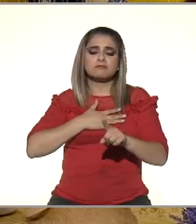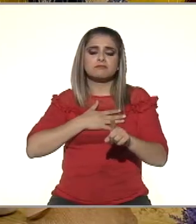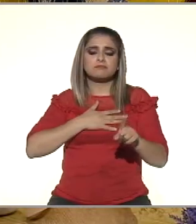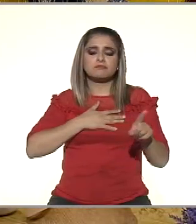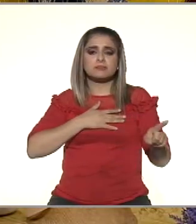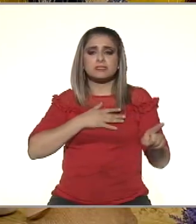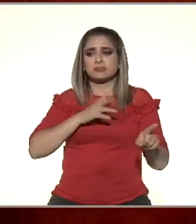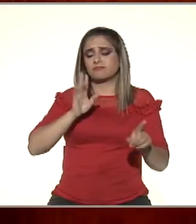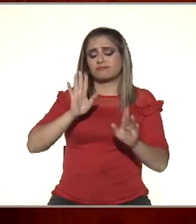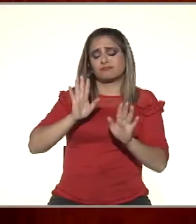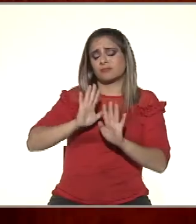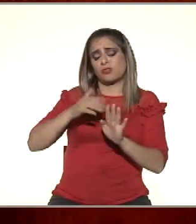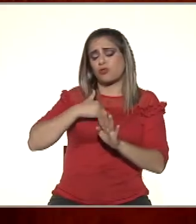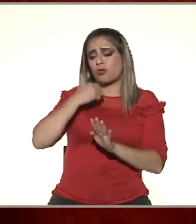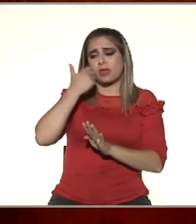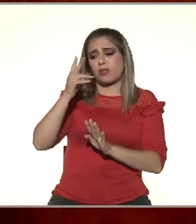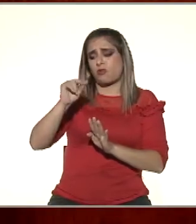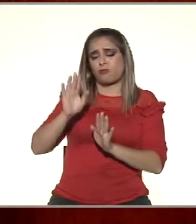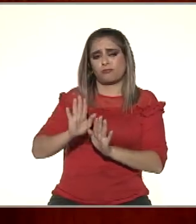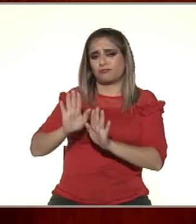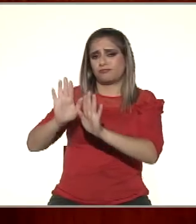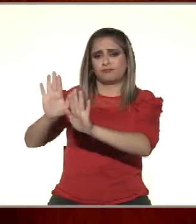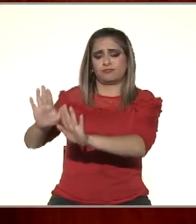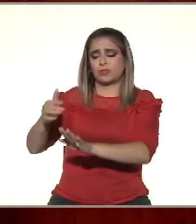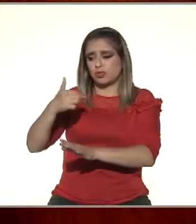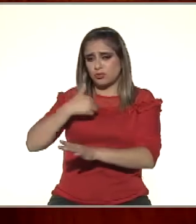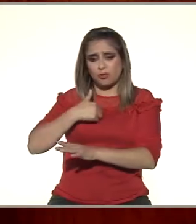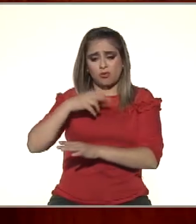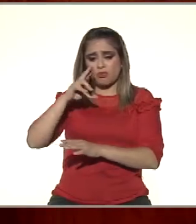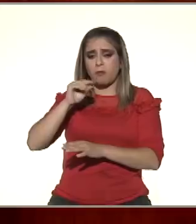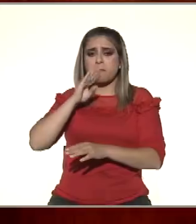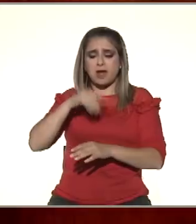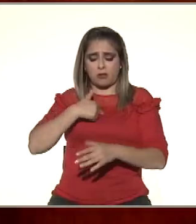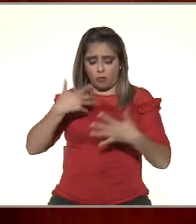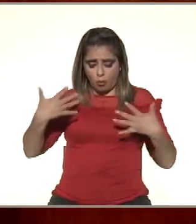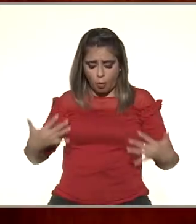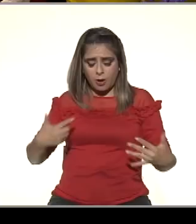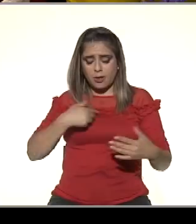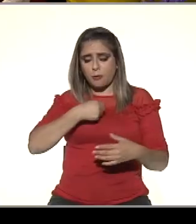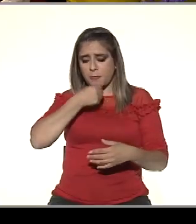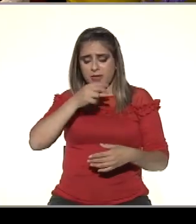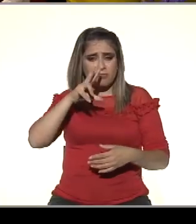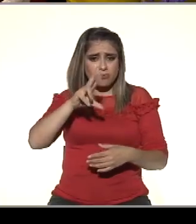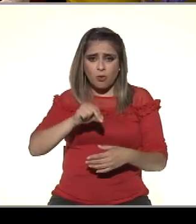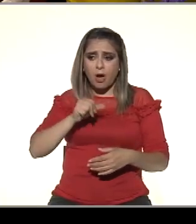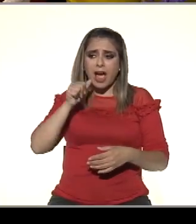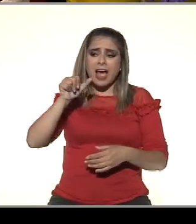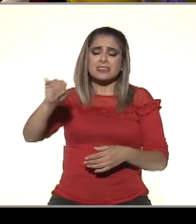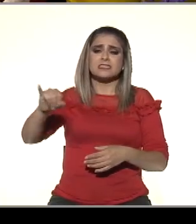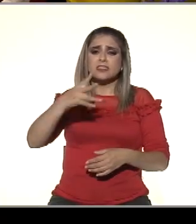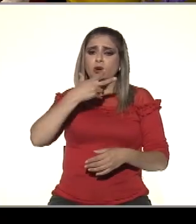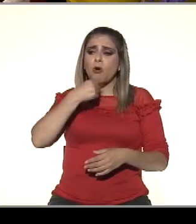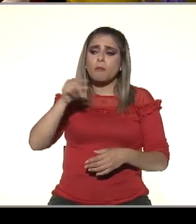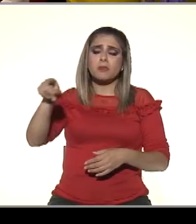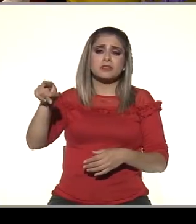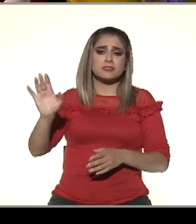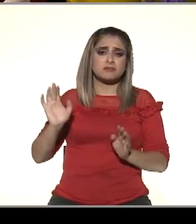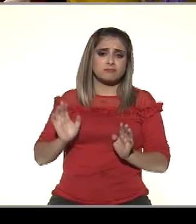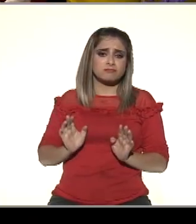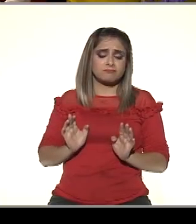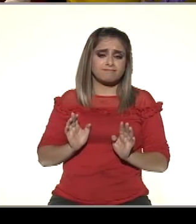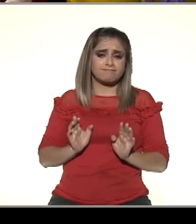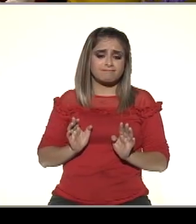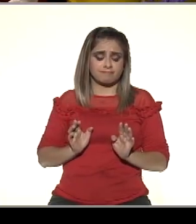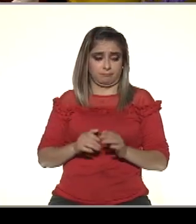que ver conmigo, no soy yo, no fui yo, no es por gorda, no es por vieja, no es por... Así son los hombres. Yo